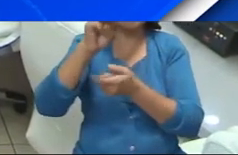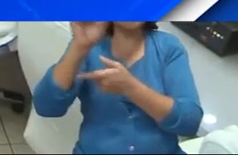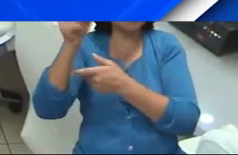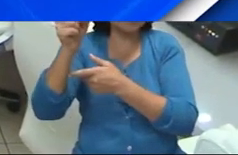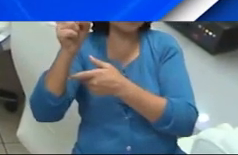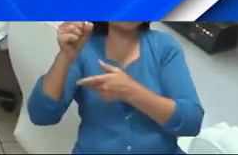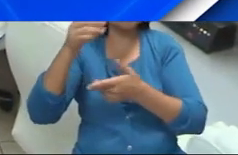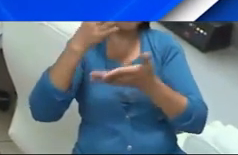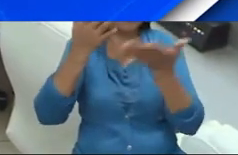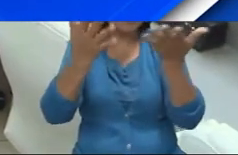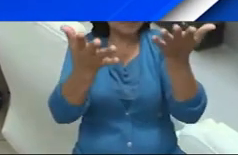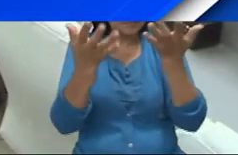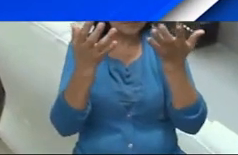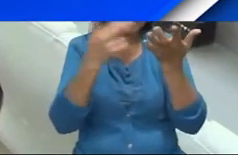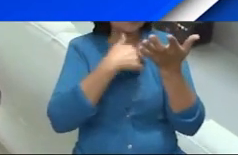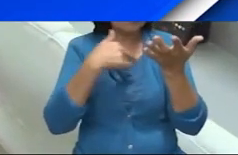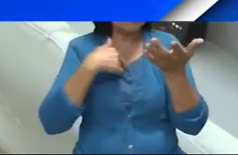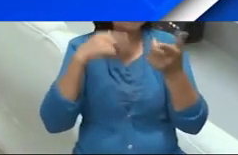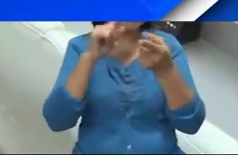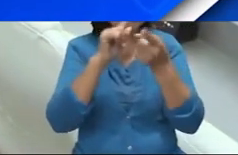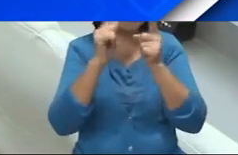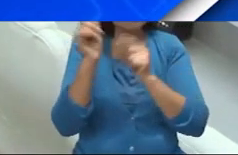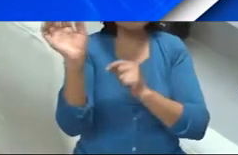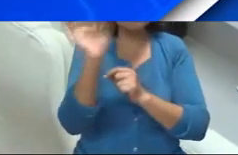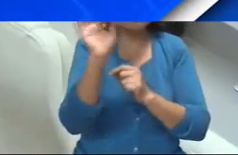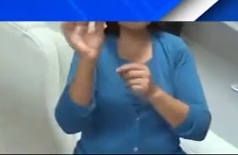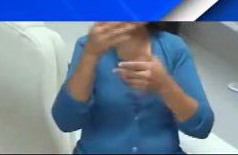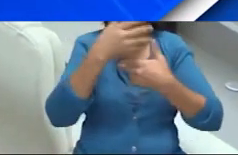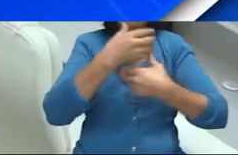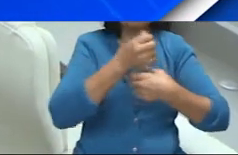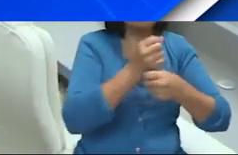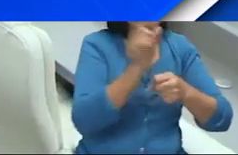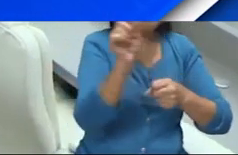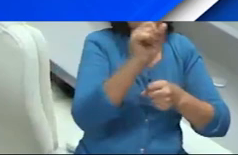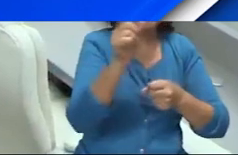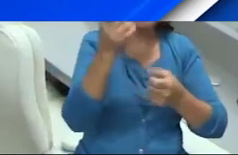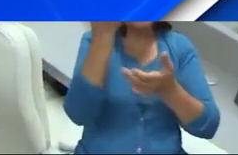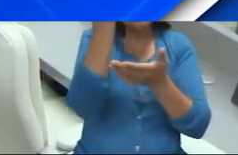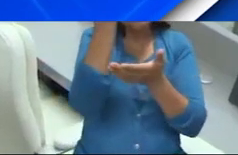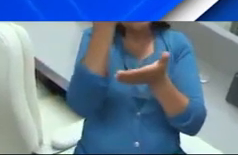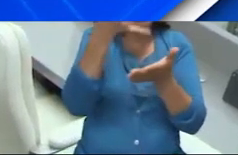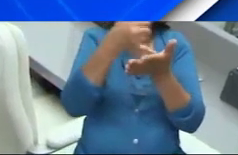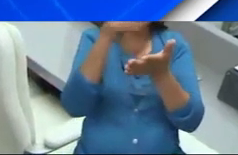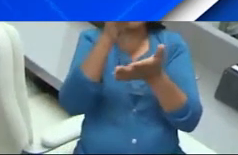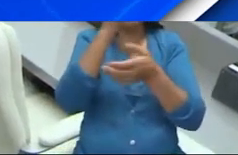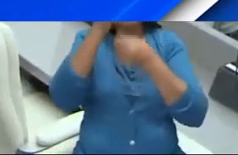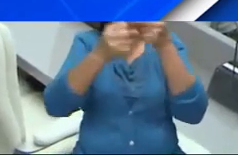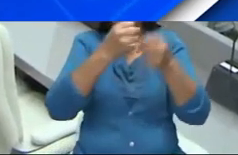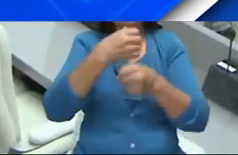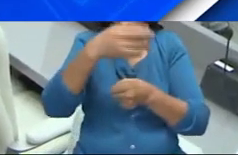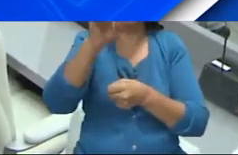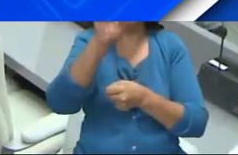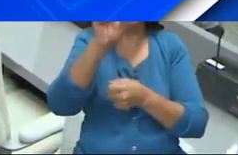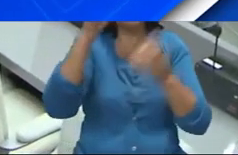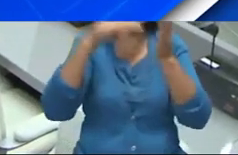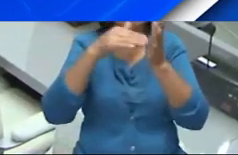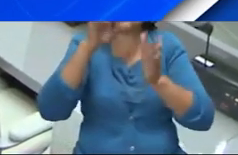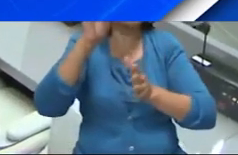se pretende erradicar todas las formas de hambre y desnutrición para el año